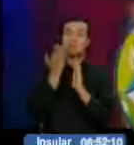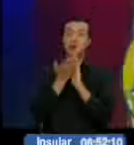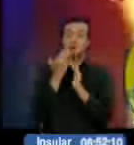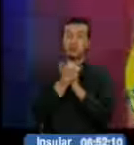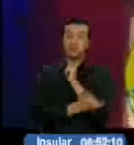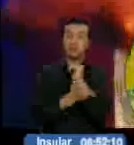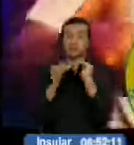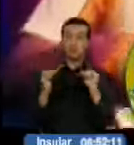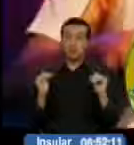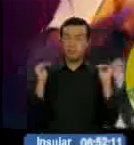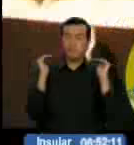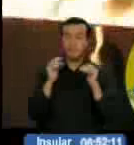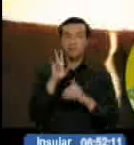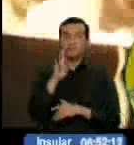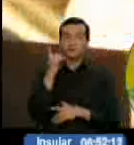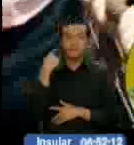participantes.